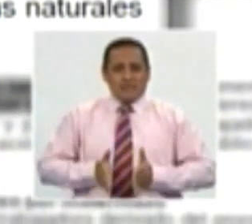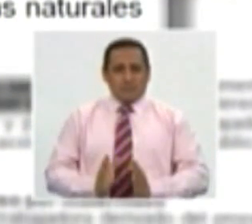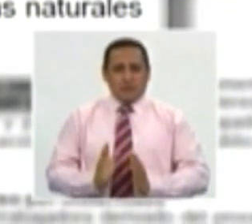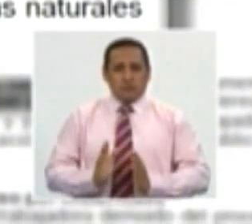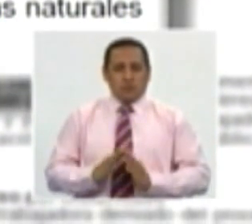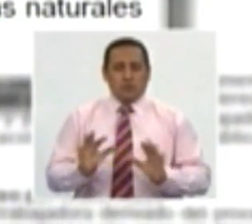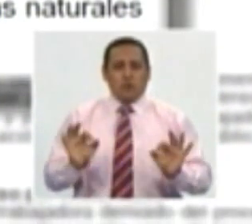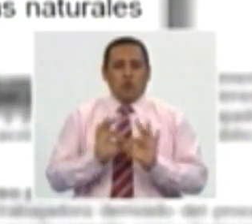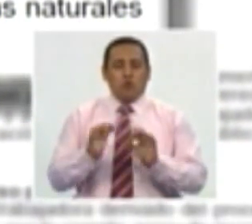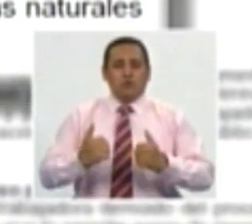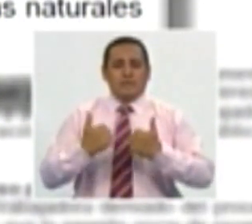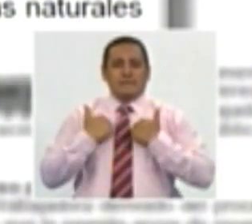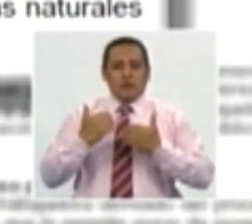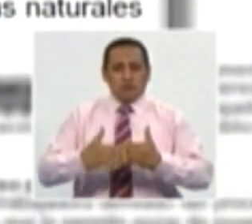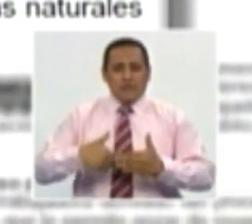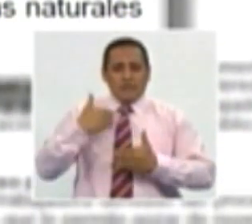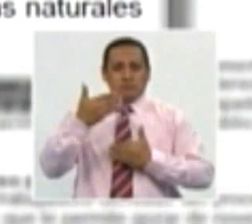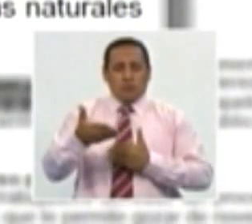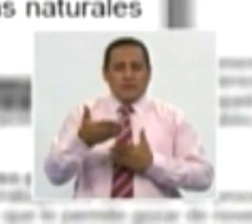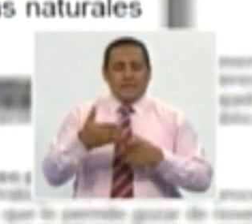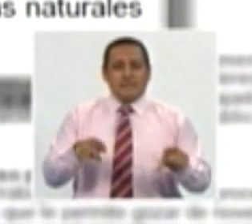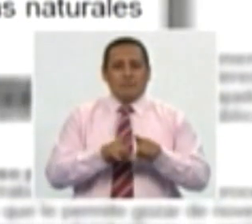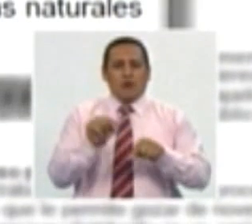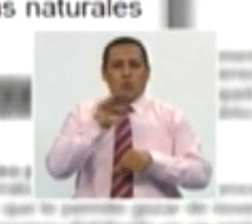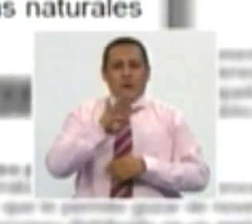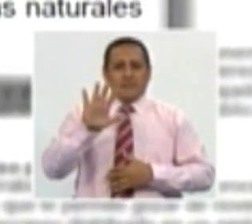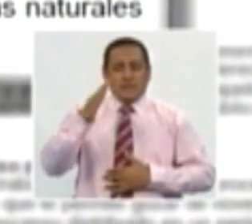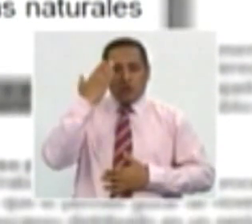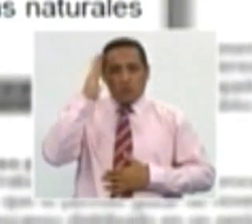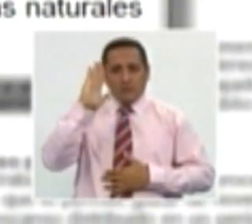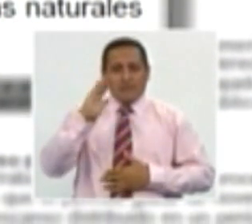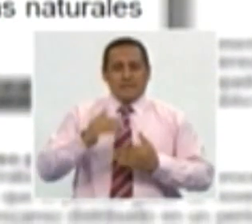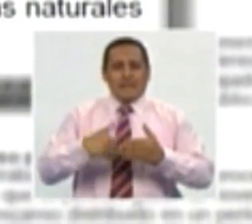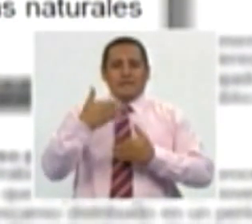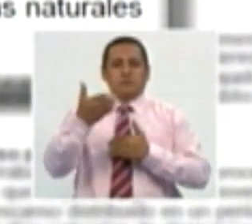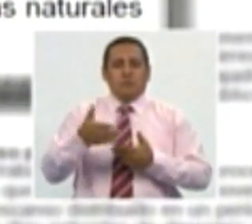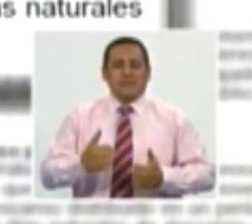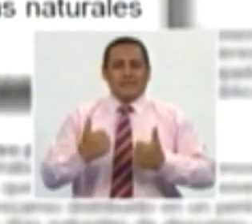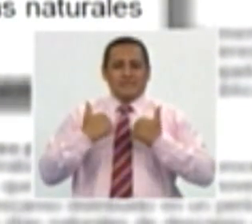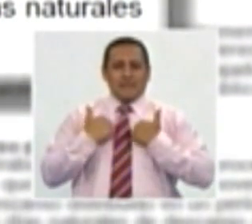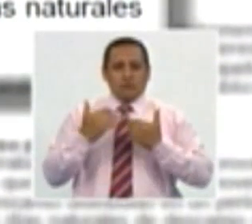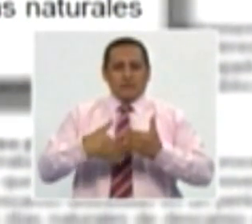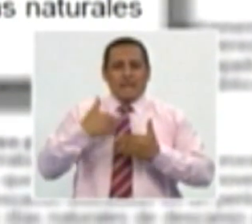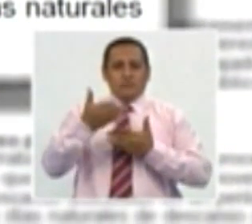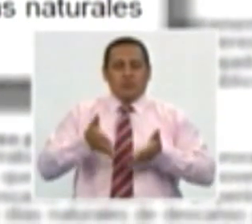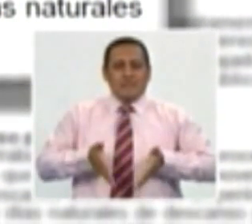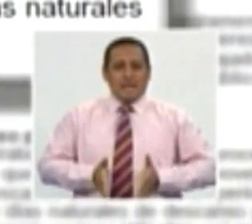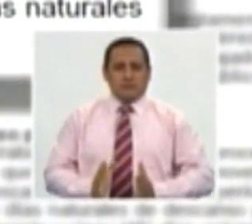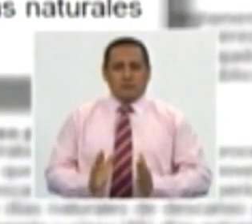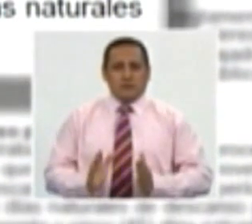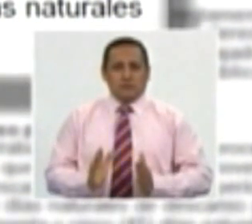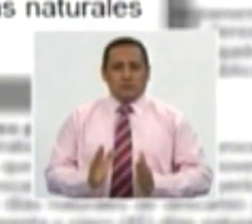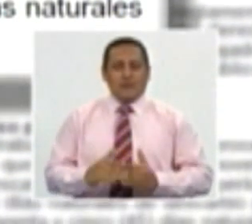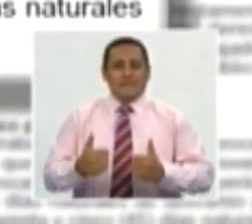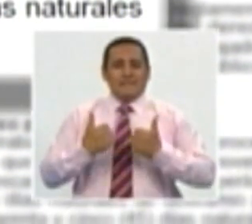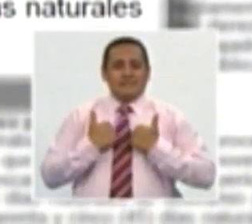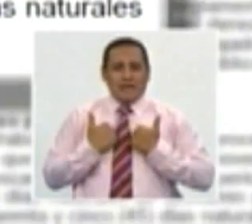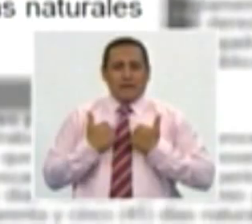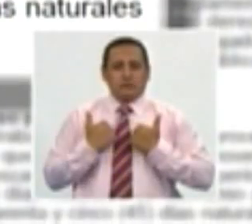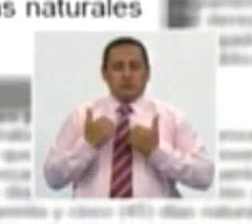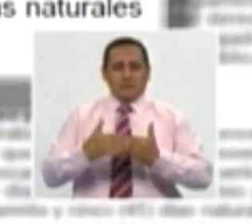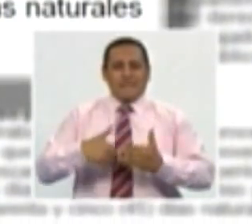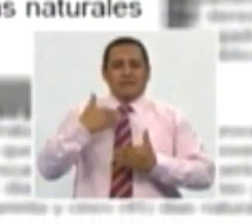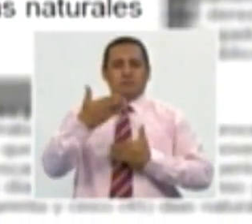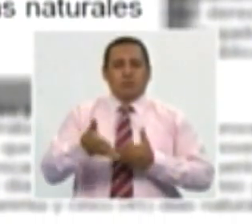fecha de parto, el descanso prenatal, y de otros 45 días de descanso después del parto, el